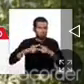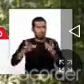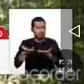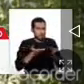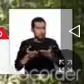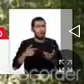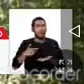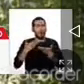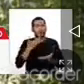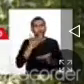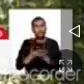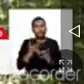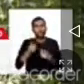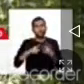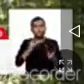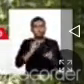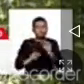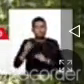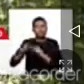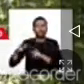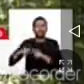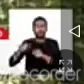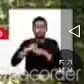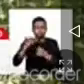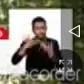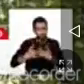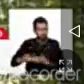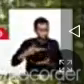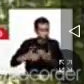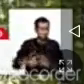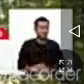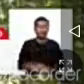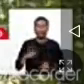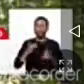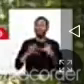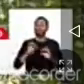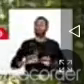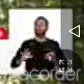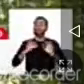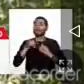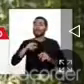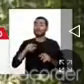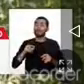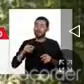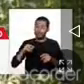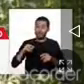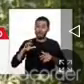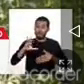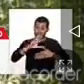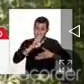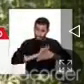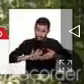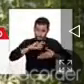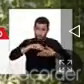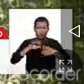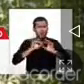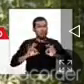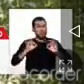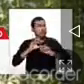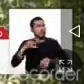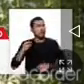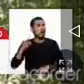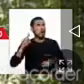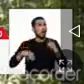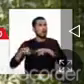que beneficia a consumidores y a productores. Finalmente, el valor institucional del mecanismo. Esto es fundamental, porque a